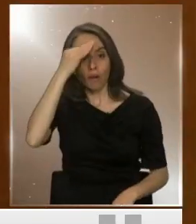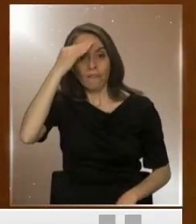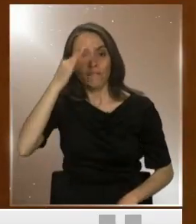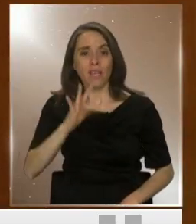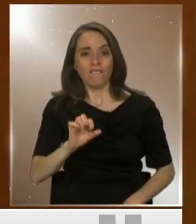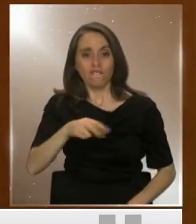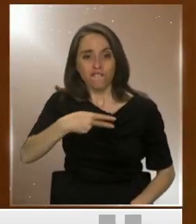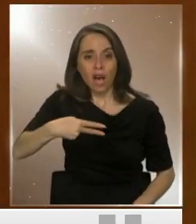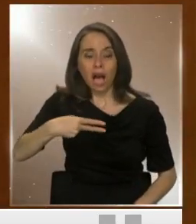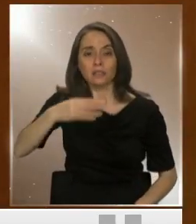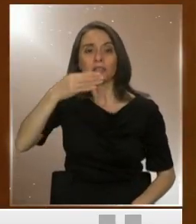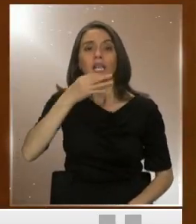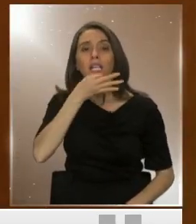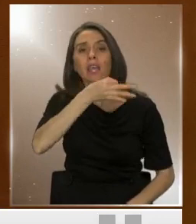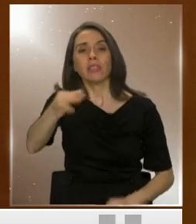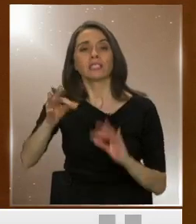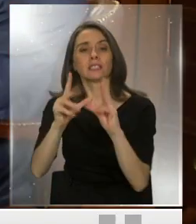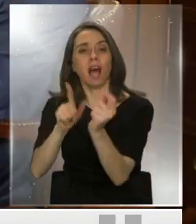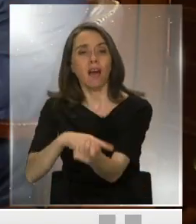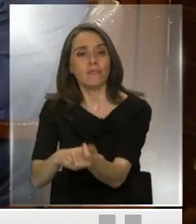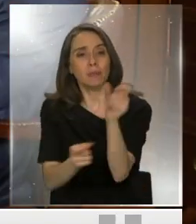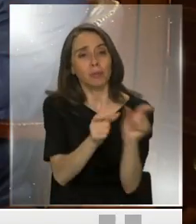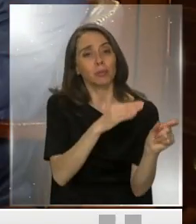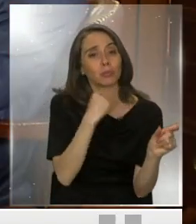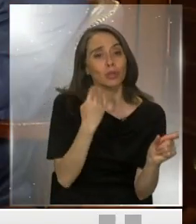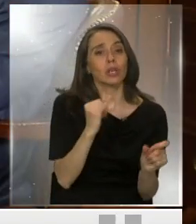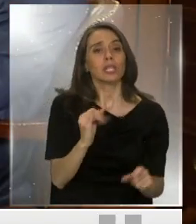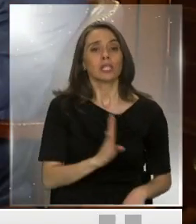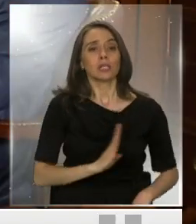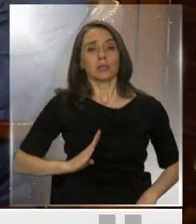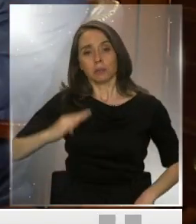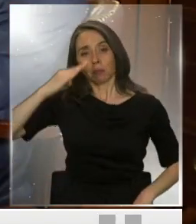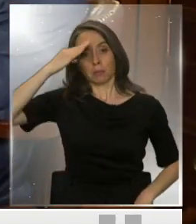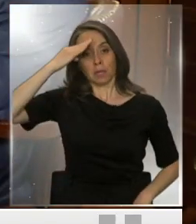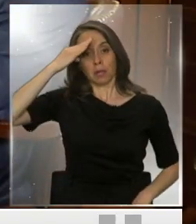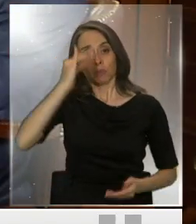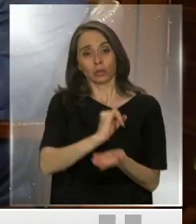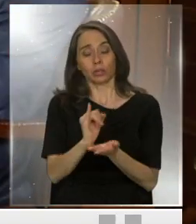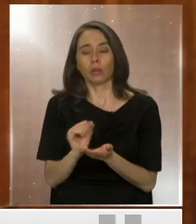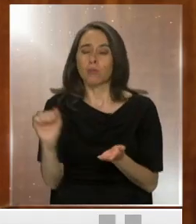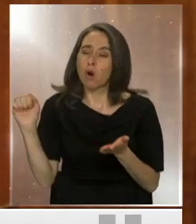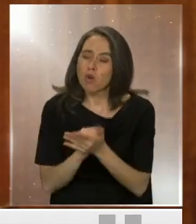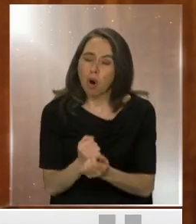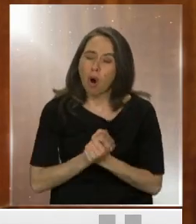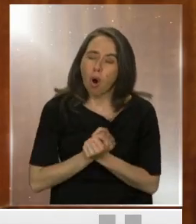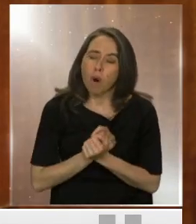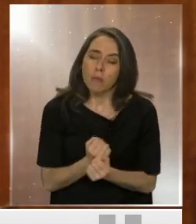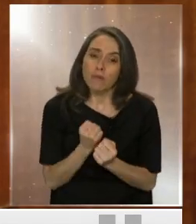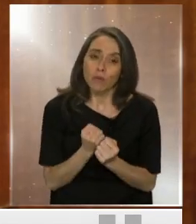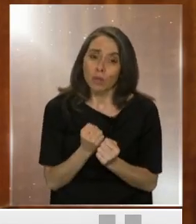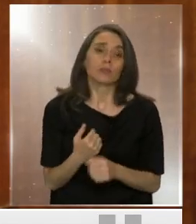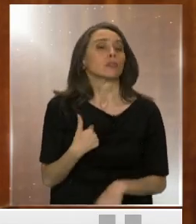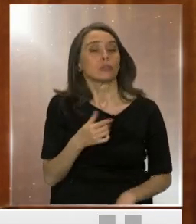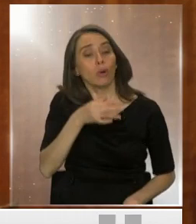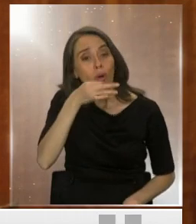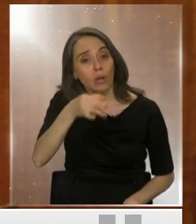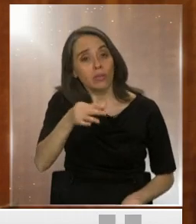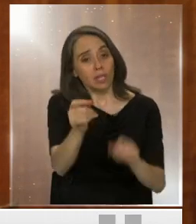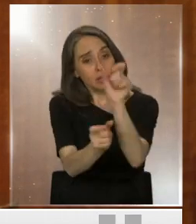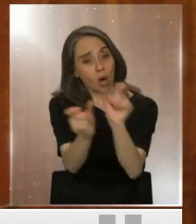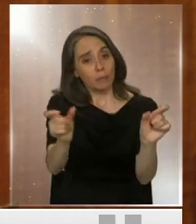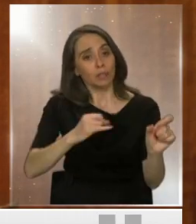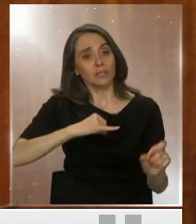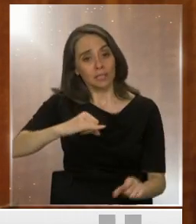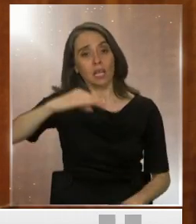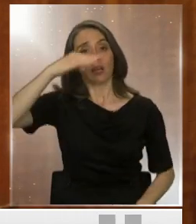los familiares y por supuesto también a los miembros la institución que como usted mismo dijo están muy golpeados bueno yo les pediría que sigan confiando